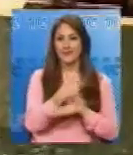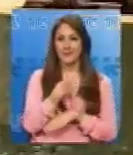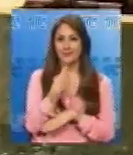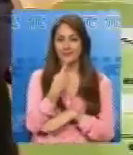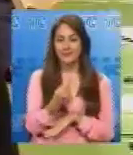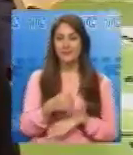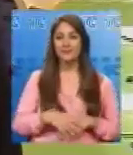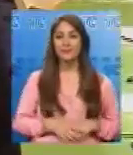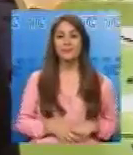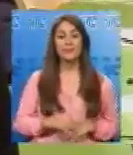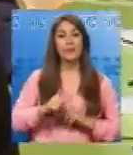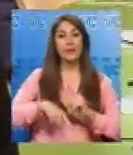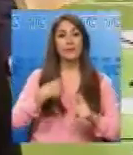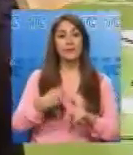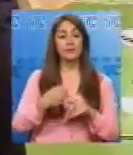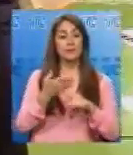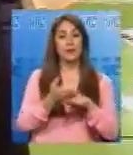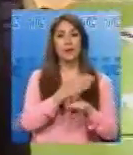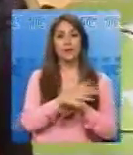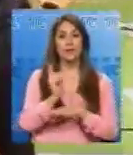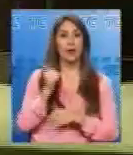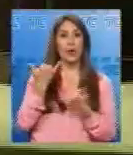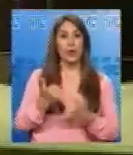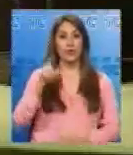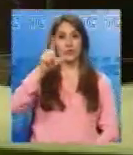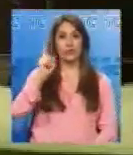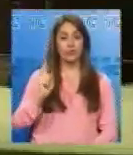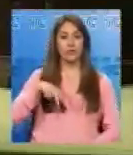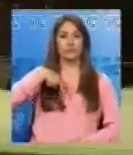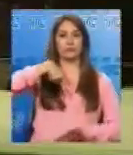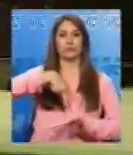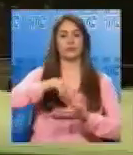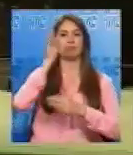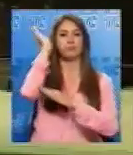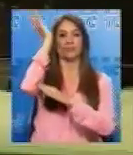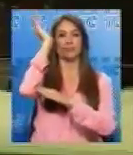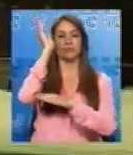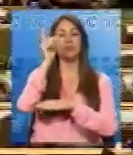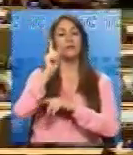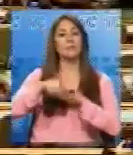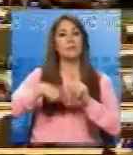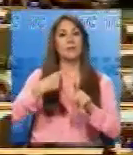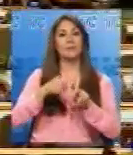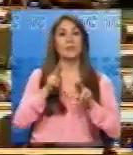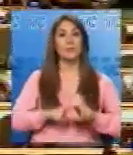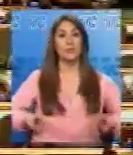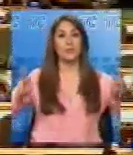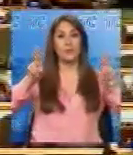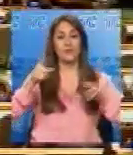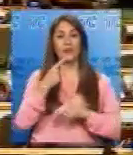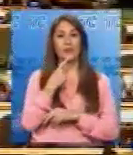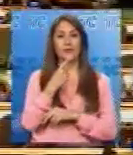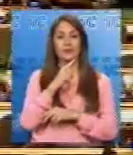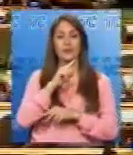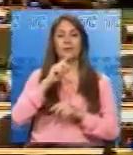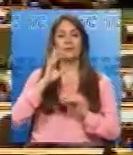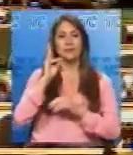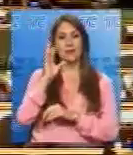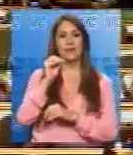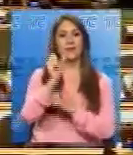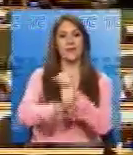jefe de Estado ecuatoriano volverá al podio hoy lunes en el debate general de la Asamblea de la ONU, que cumple su